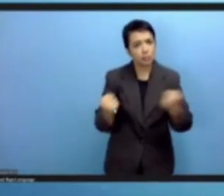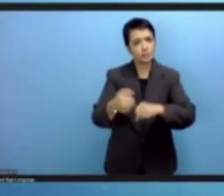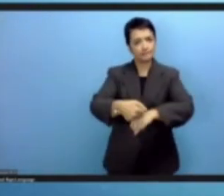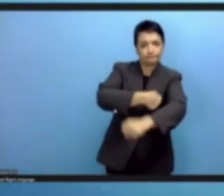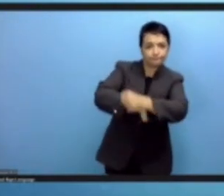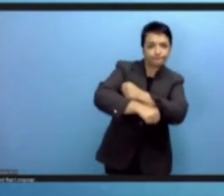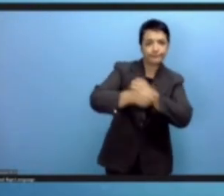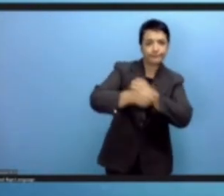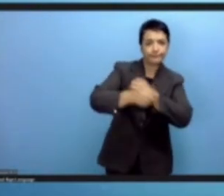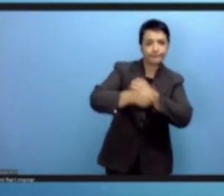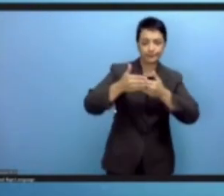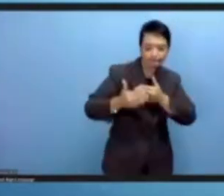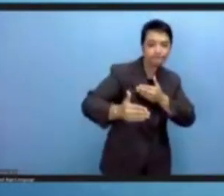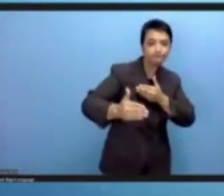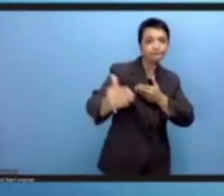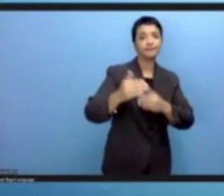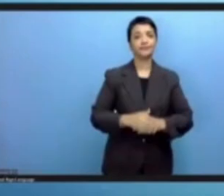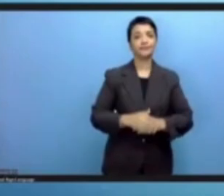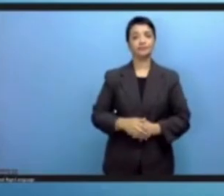general